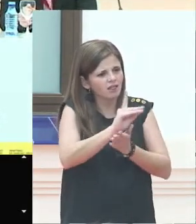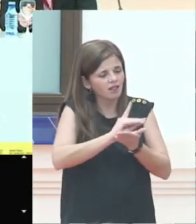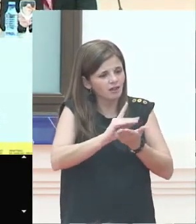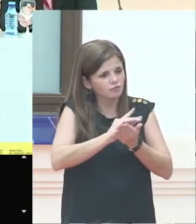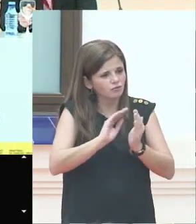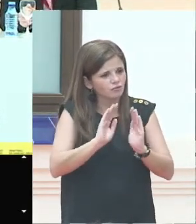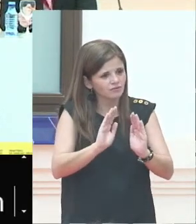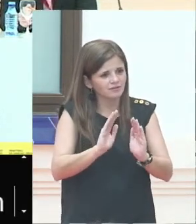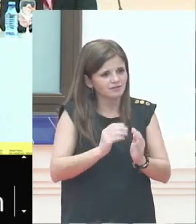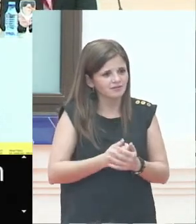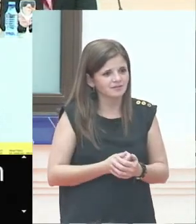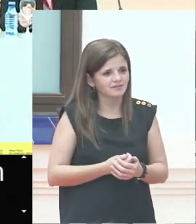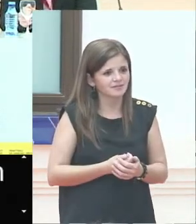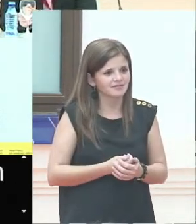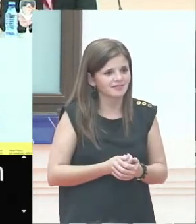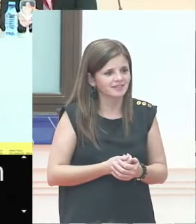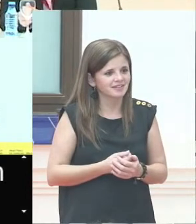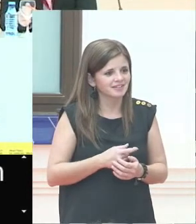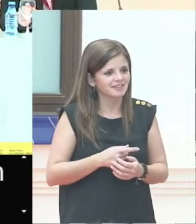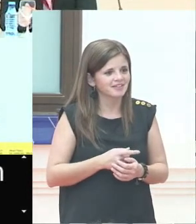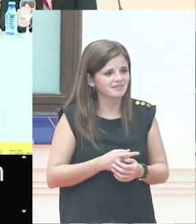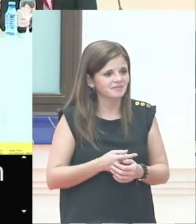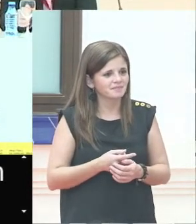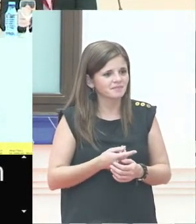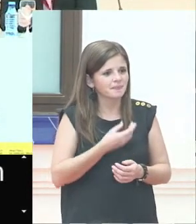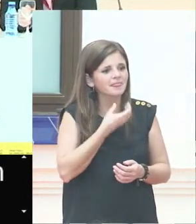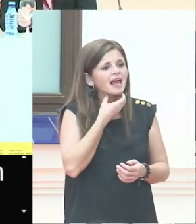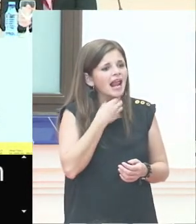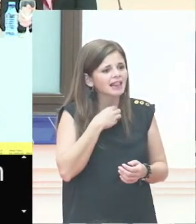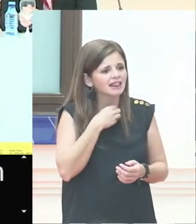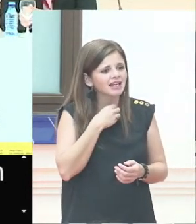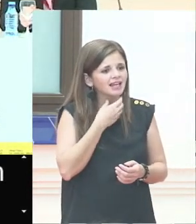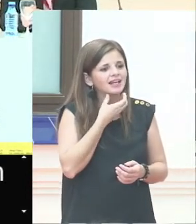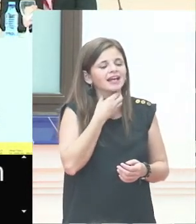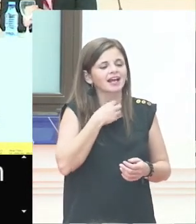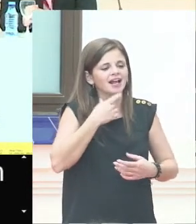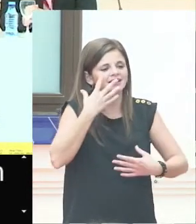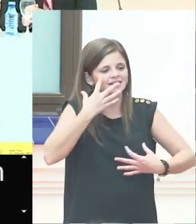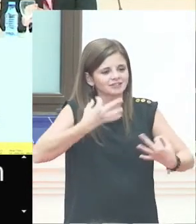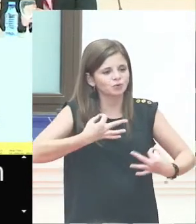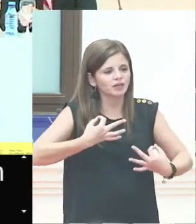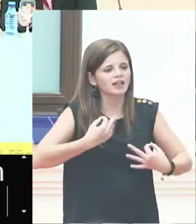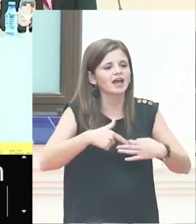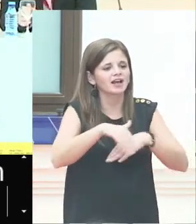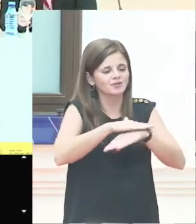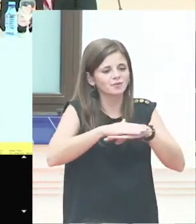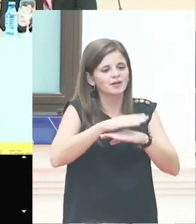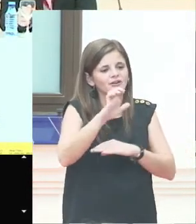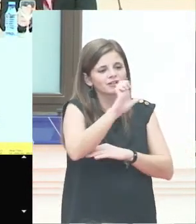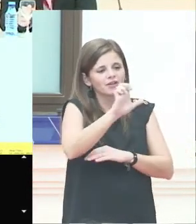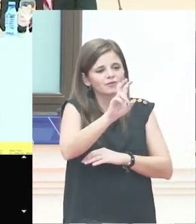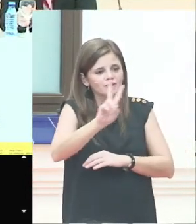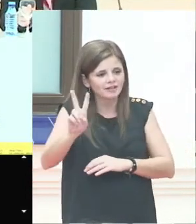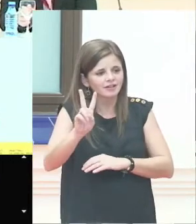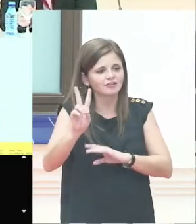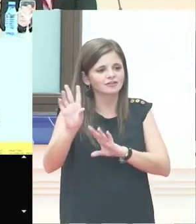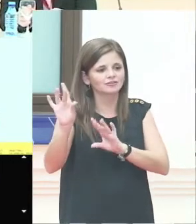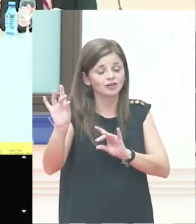cualquier pyme de Málaga, vuelvo de nuevo al lugar donde estamos, que quiera dar un servicio cloud a cualquier cliente del mundo, como no está sujeta al Patriot